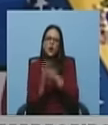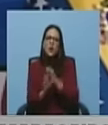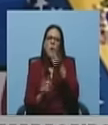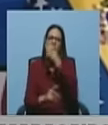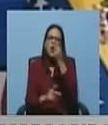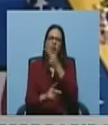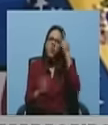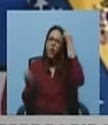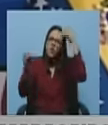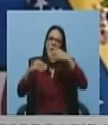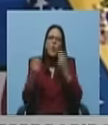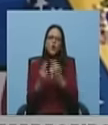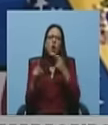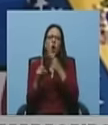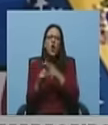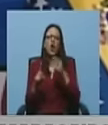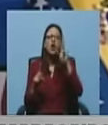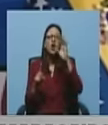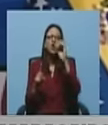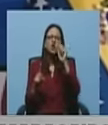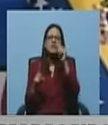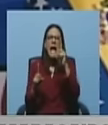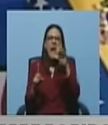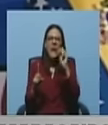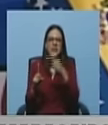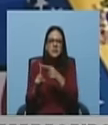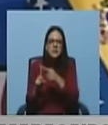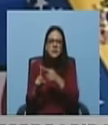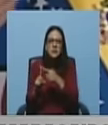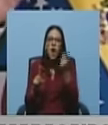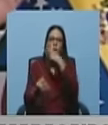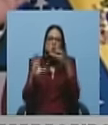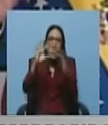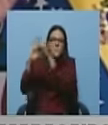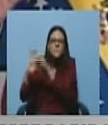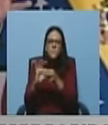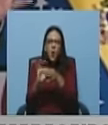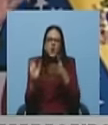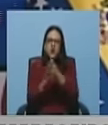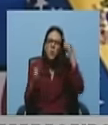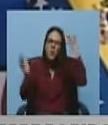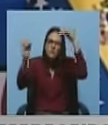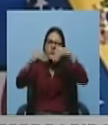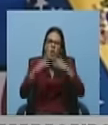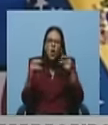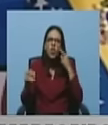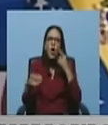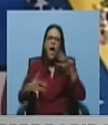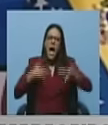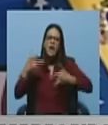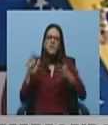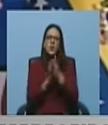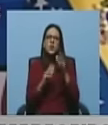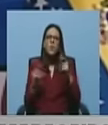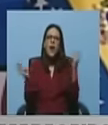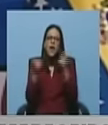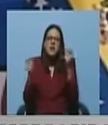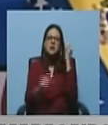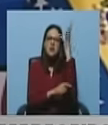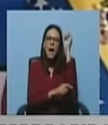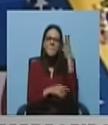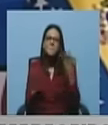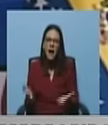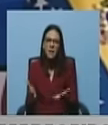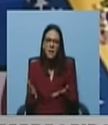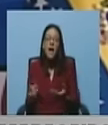vínculos con Manuel Rosales, su relación con Manuel Rosales, en todas estas actividades de campaña, lo dice el señor